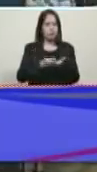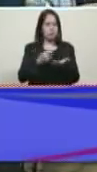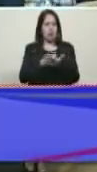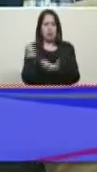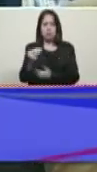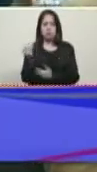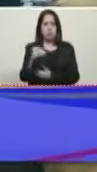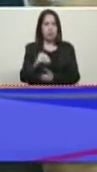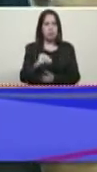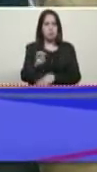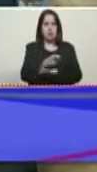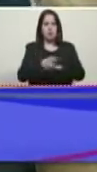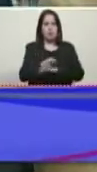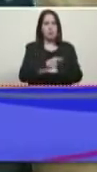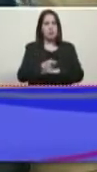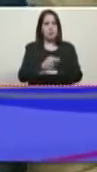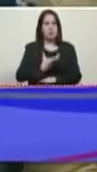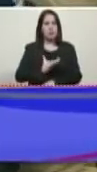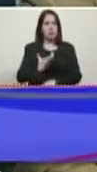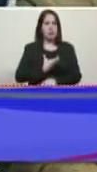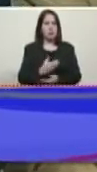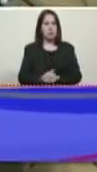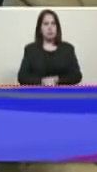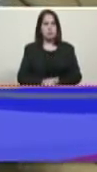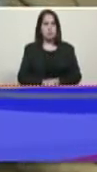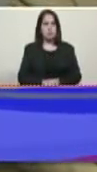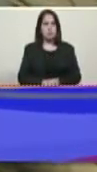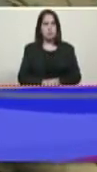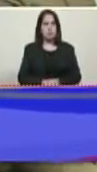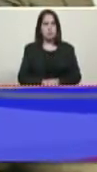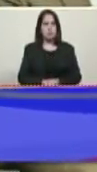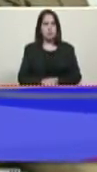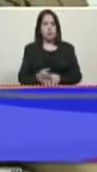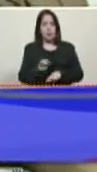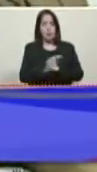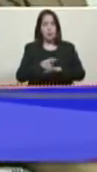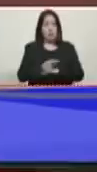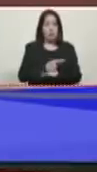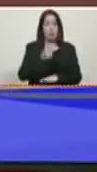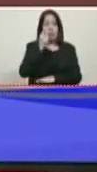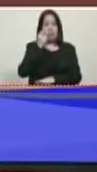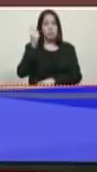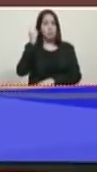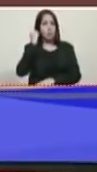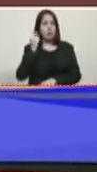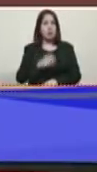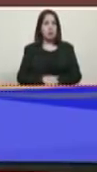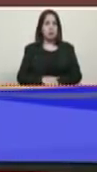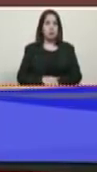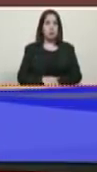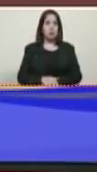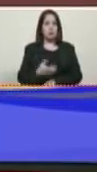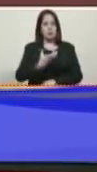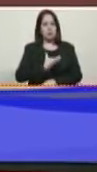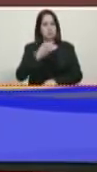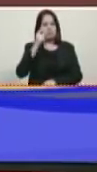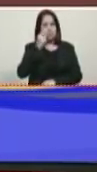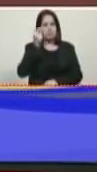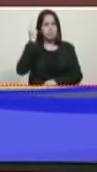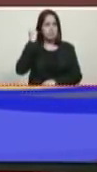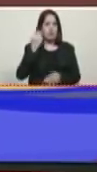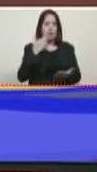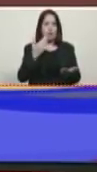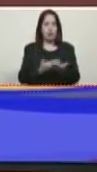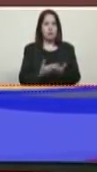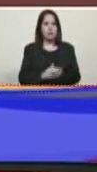para gobernaciones alcaldías gobernadores gobernadoras alcalde alcaldesa gracias